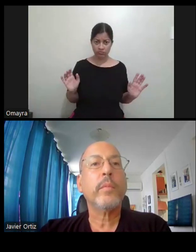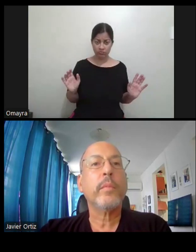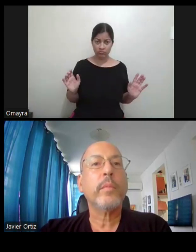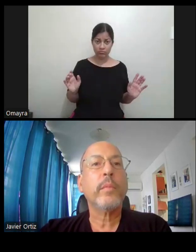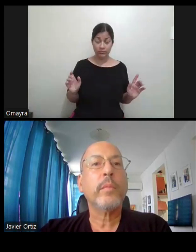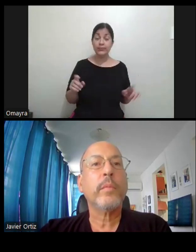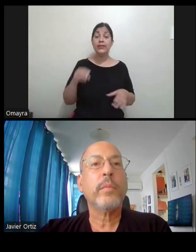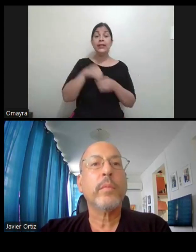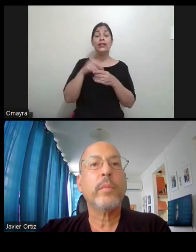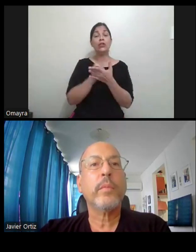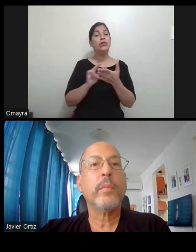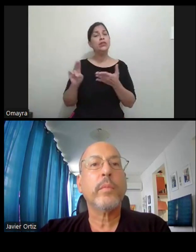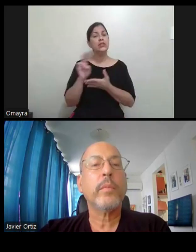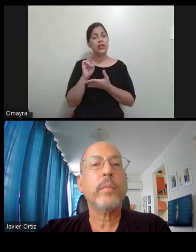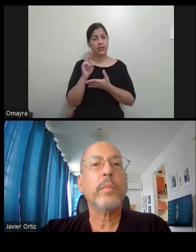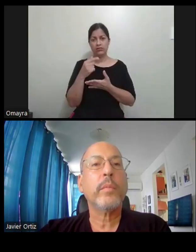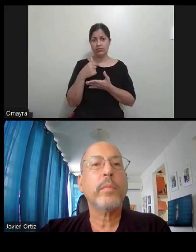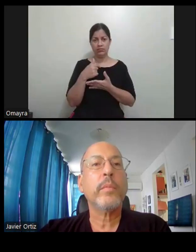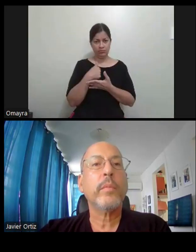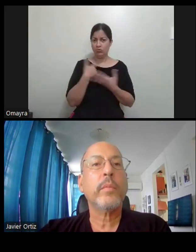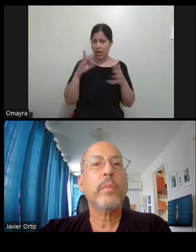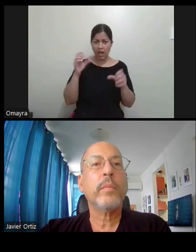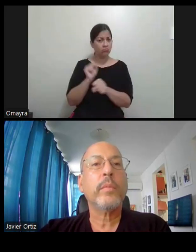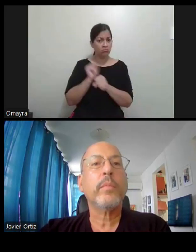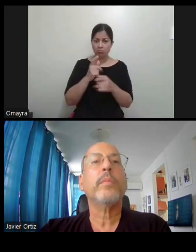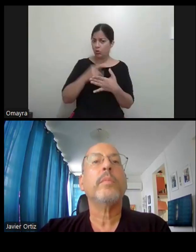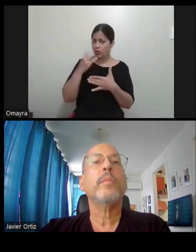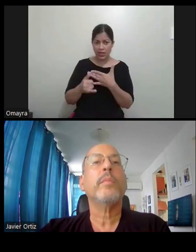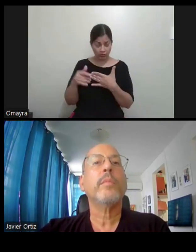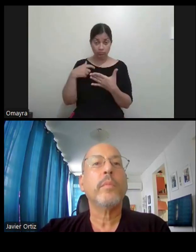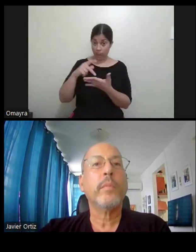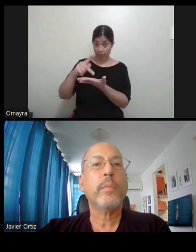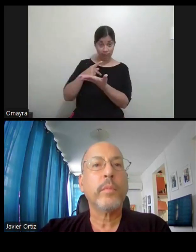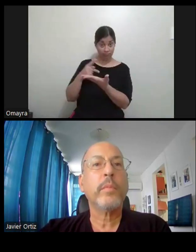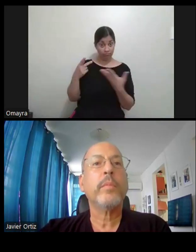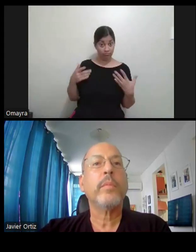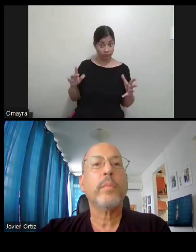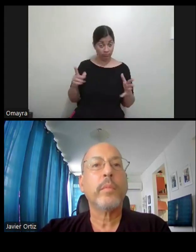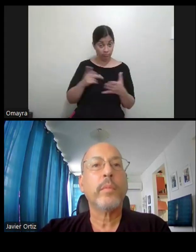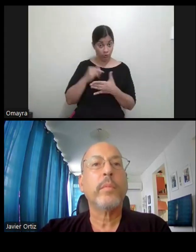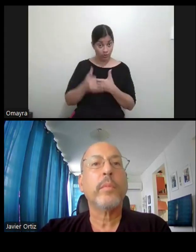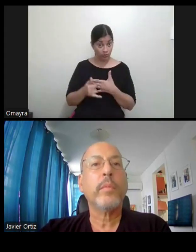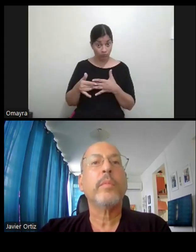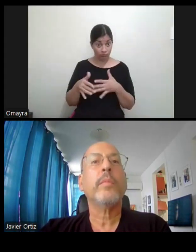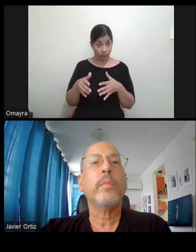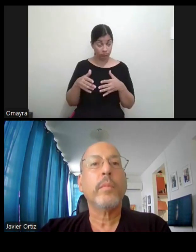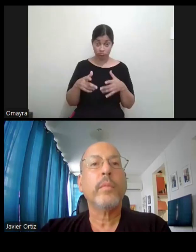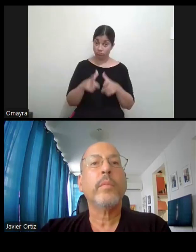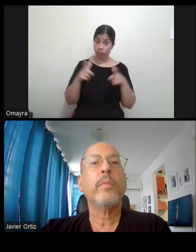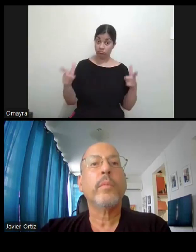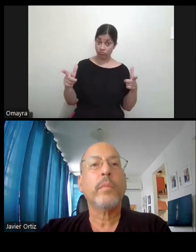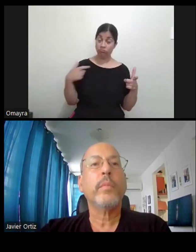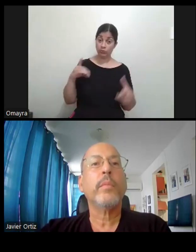la universidad ya yo estaba haciendo proyectos, cobrando y todo, y proyectos de envergadura, documentales y todo.